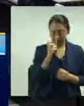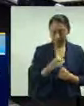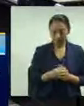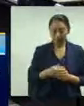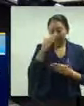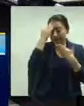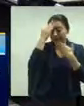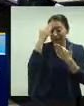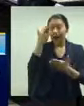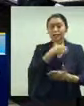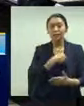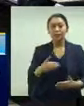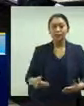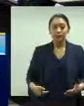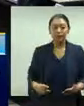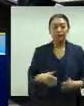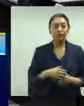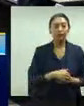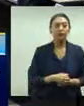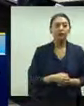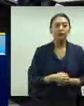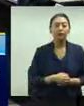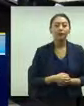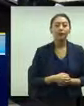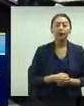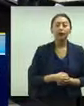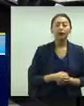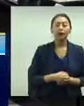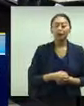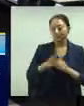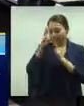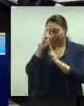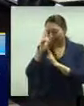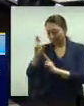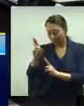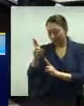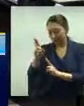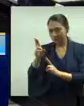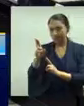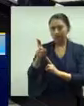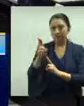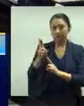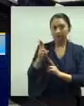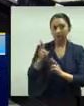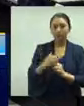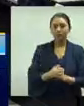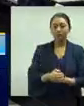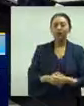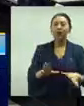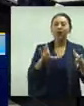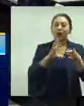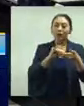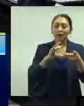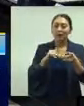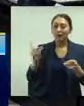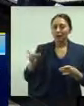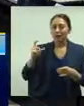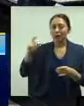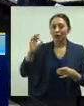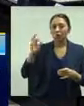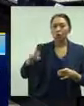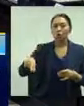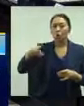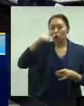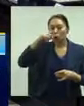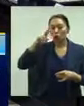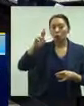Gracias, presidente. Yo creo que primero, con todo respeto, me voy a referir al comentario del diputado Contreras. Totalmente de acuerdo,